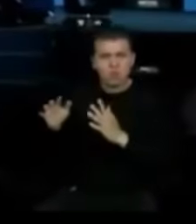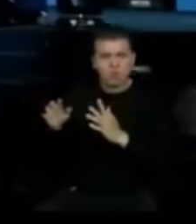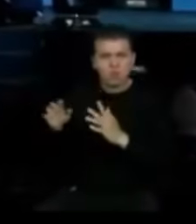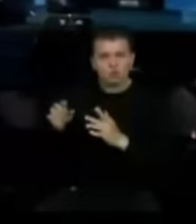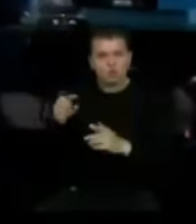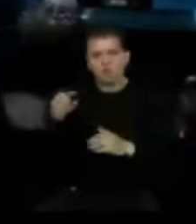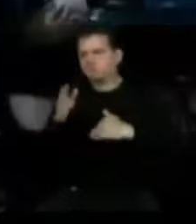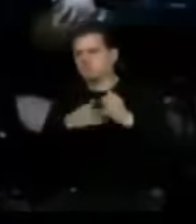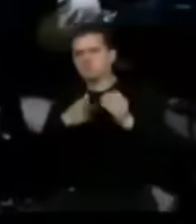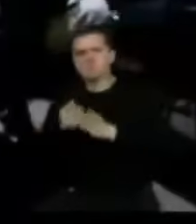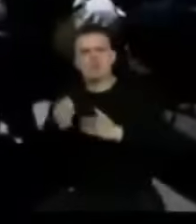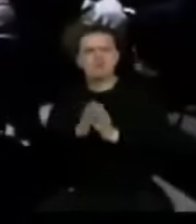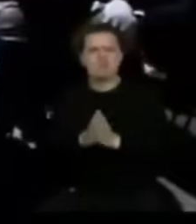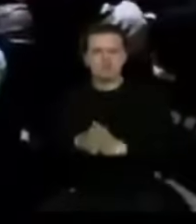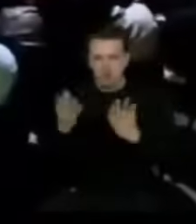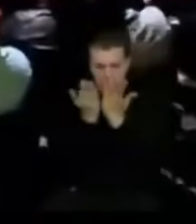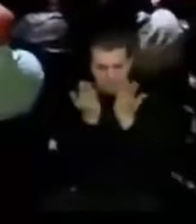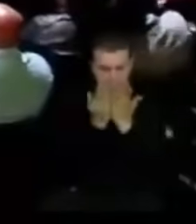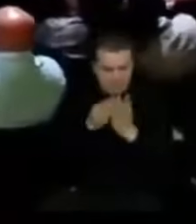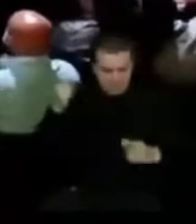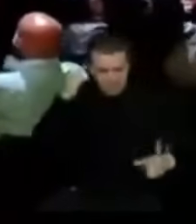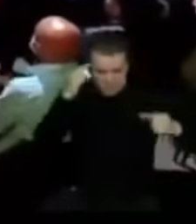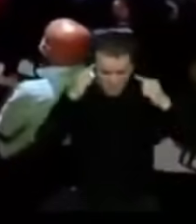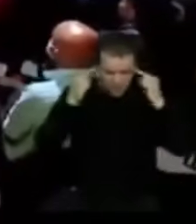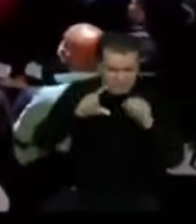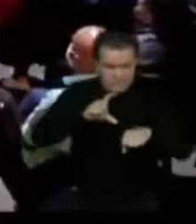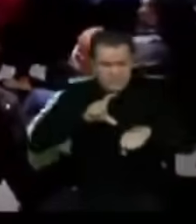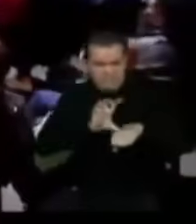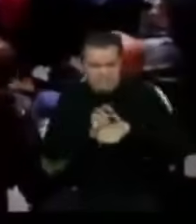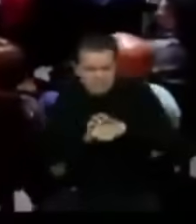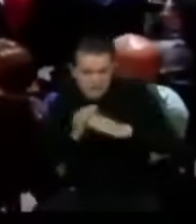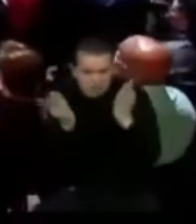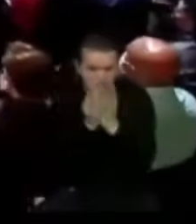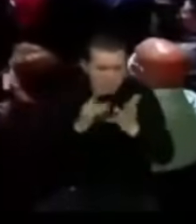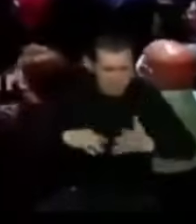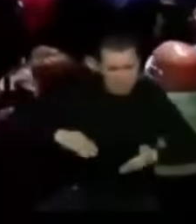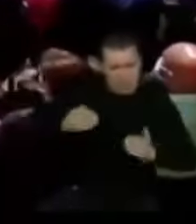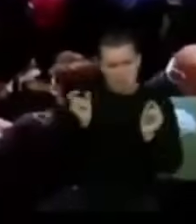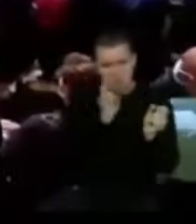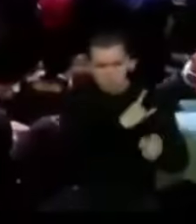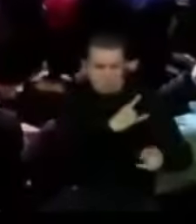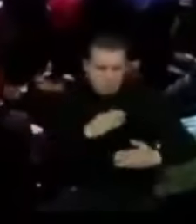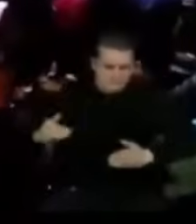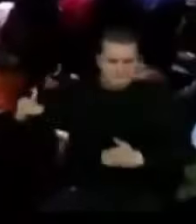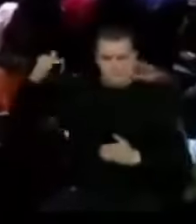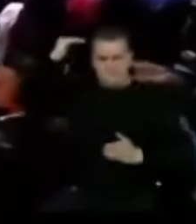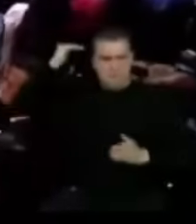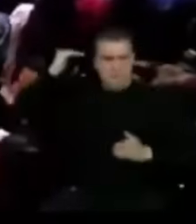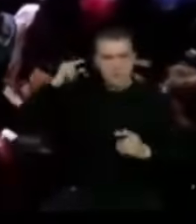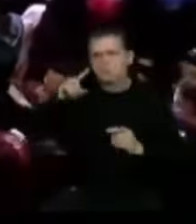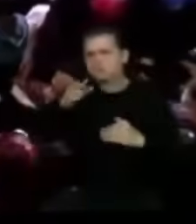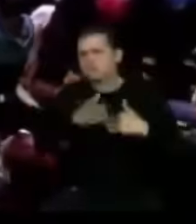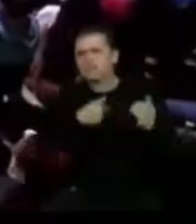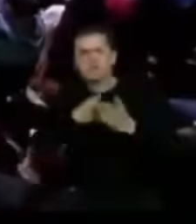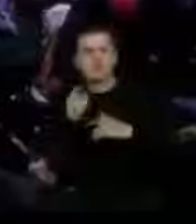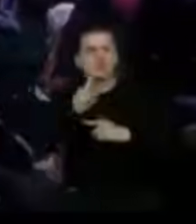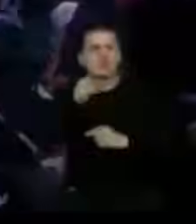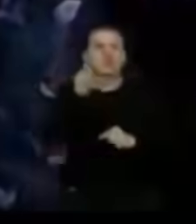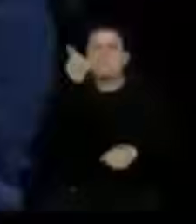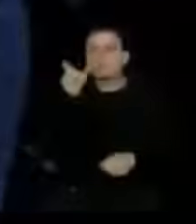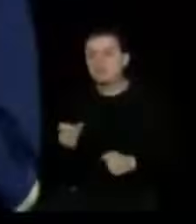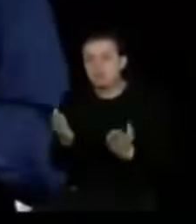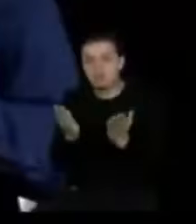No importa si seas muy estudiado, tengas doctorado tras doctorado. No importa si seas tal vez una persona